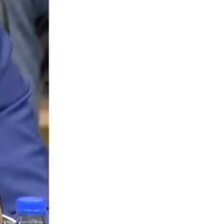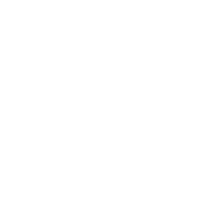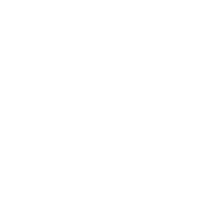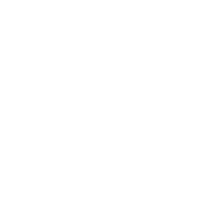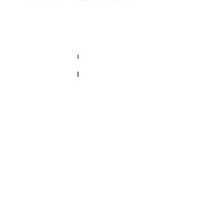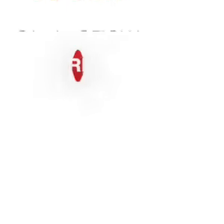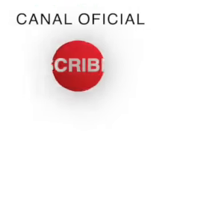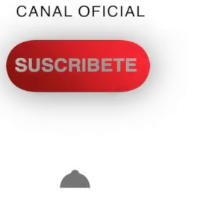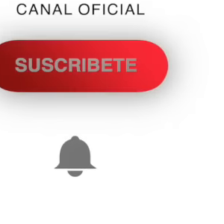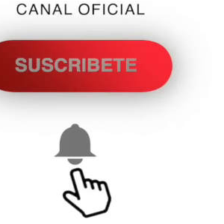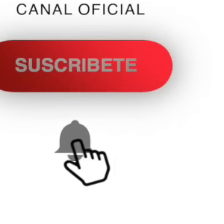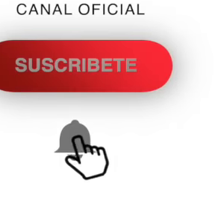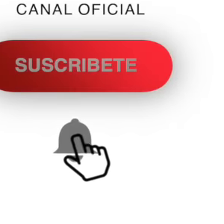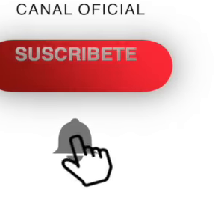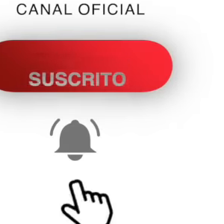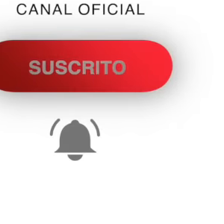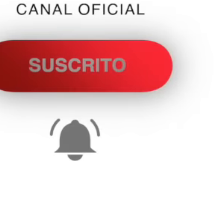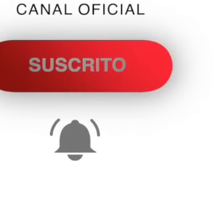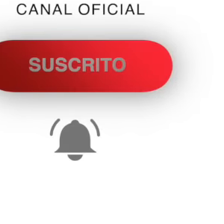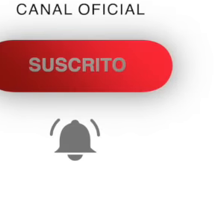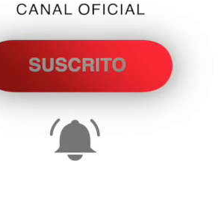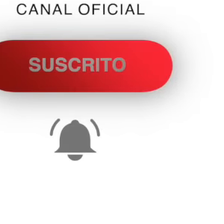Por lo de la recita, ninguno.